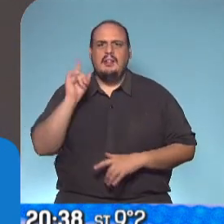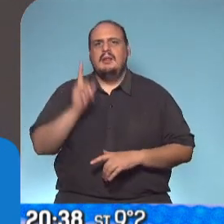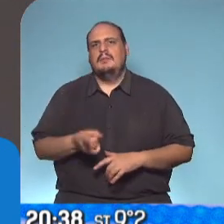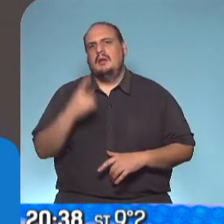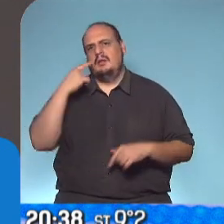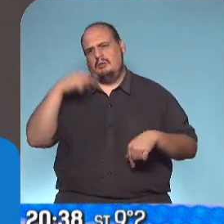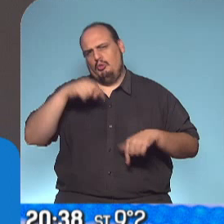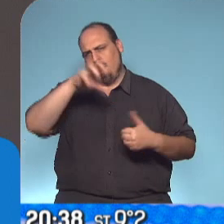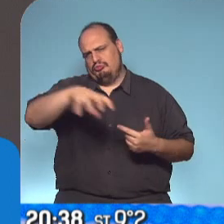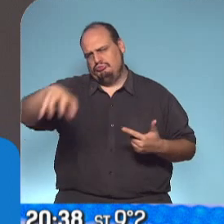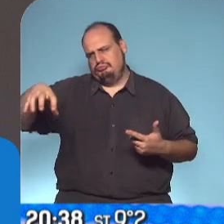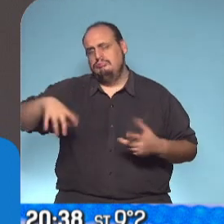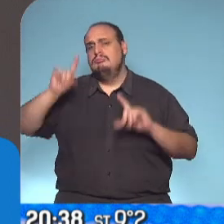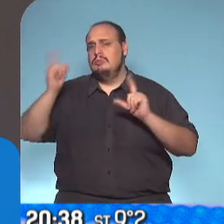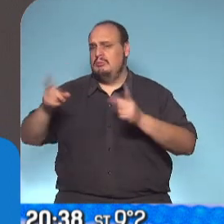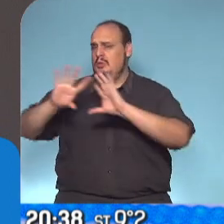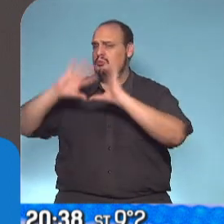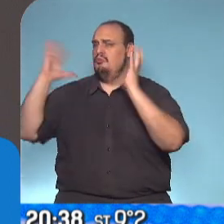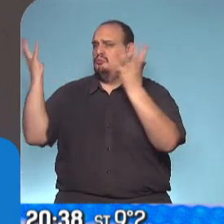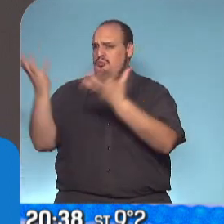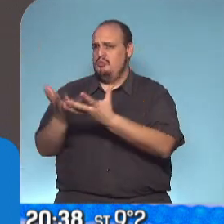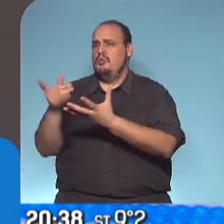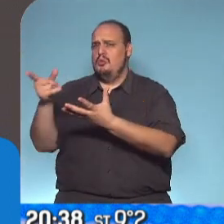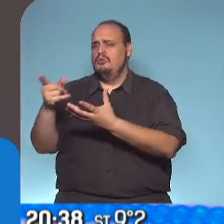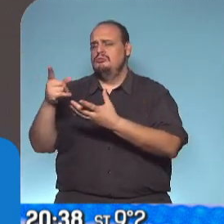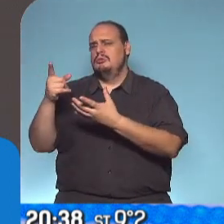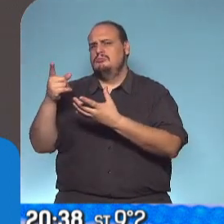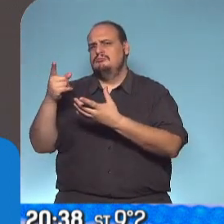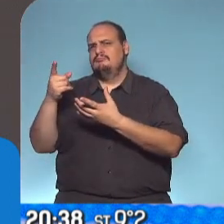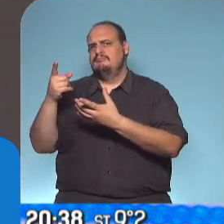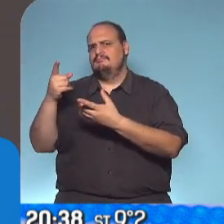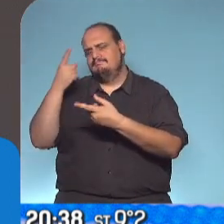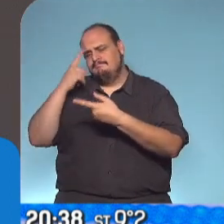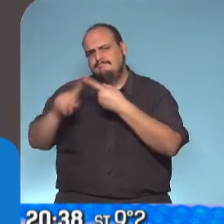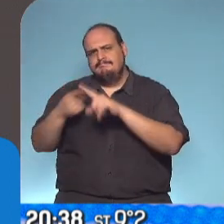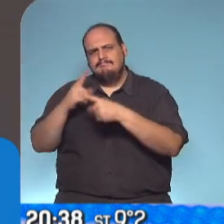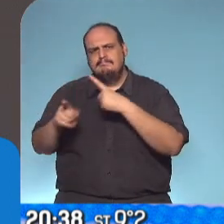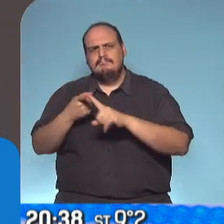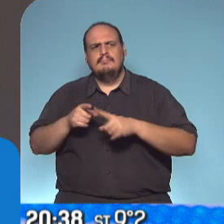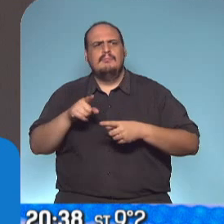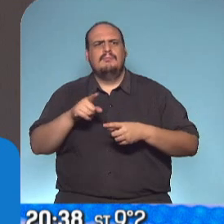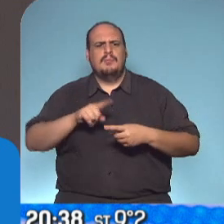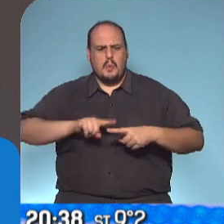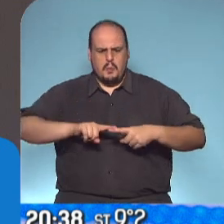lugares, incluso fuera de la Argentina, en el mundo, se está discutiendo una política que trascienda tal